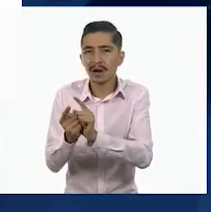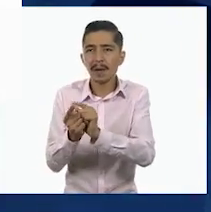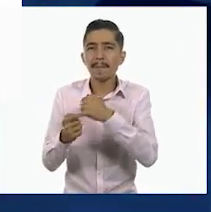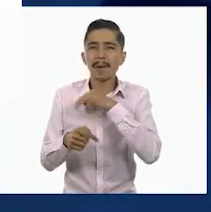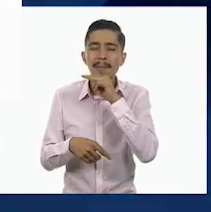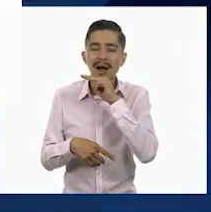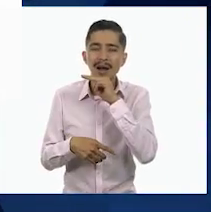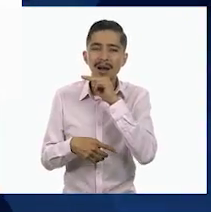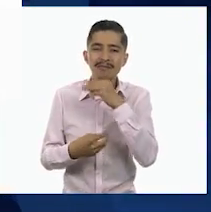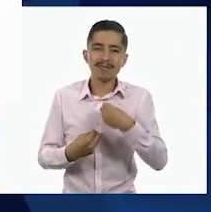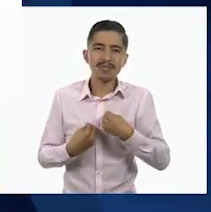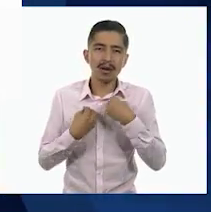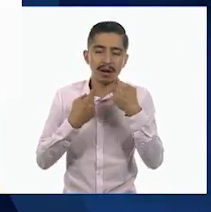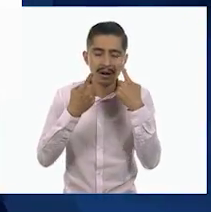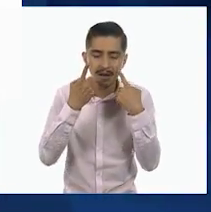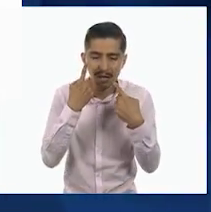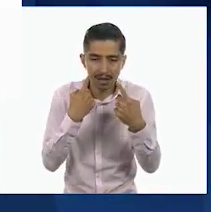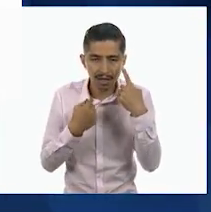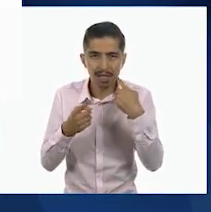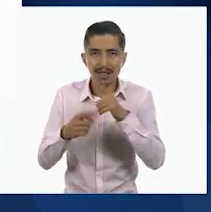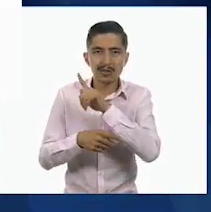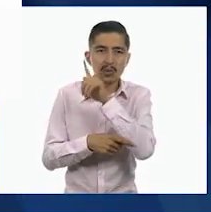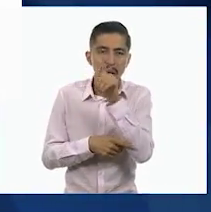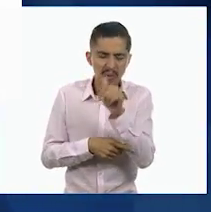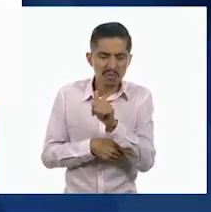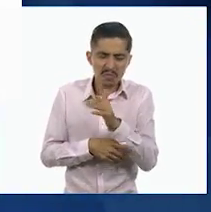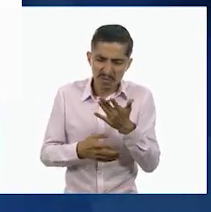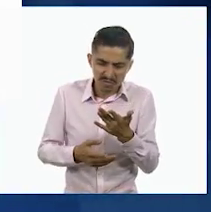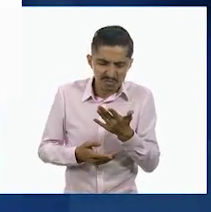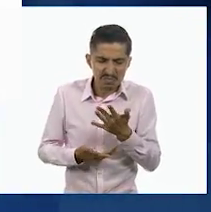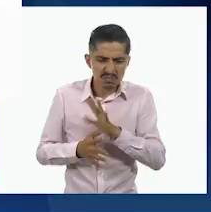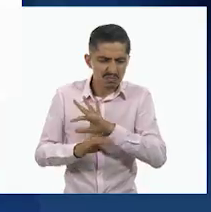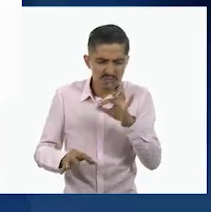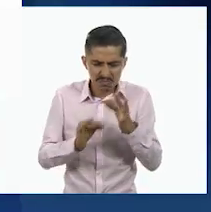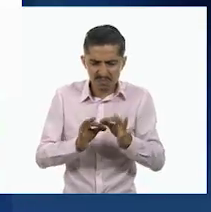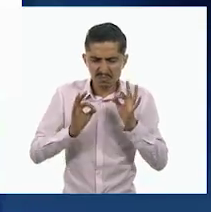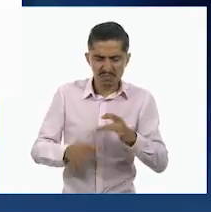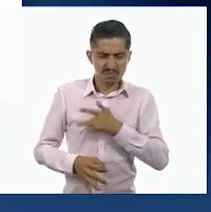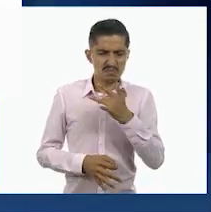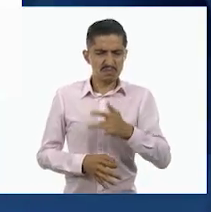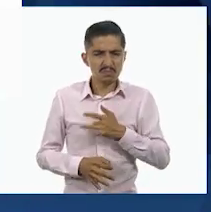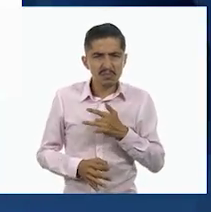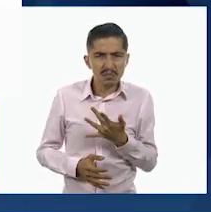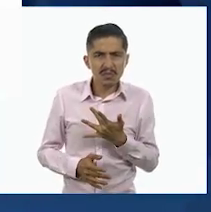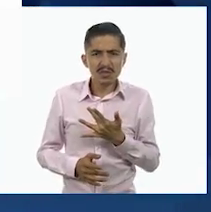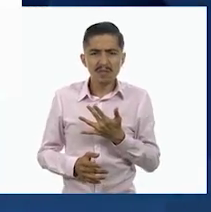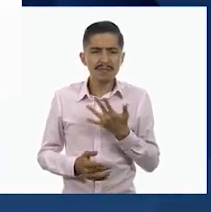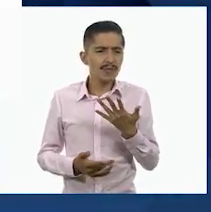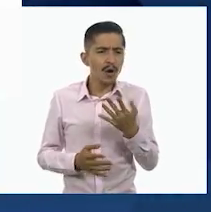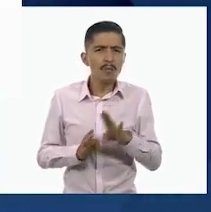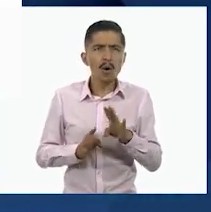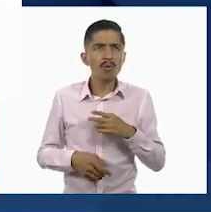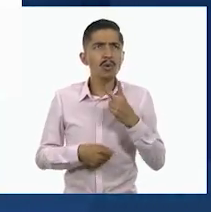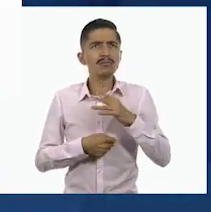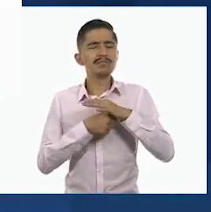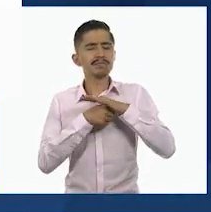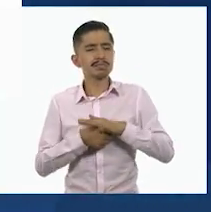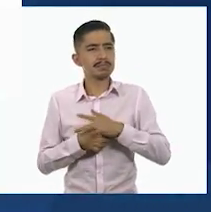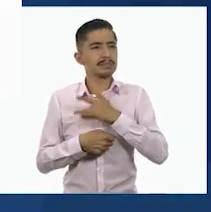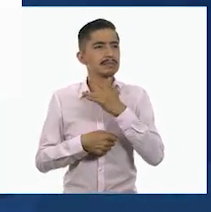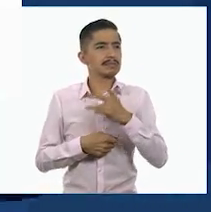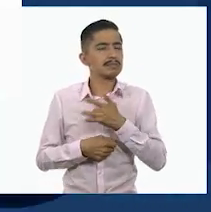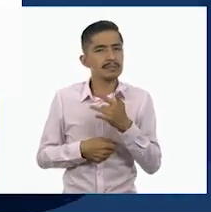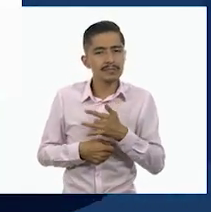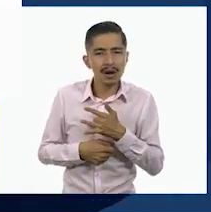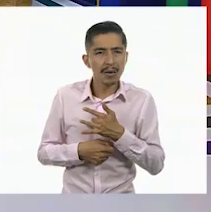llorando. Después se secó las lágrimas y una gran resignación, refugio de mis 2 sangres oprimidas, ocupó el sitio